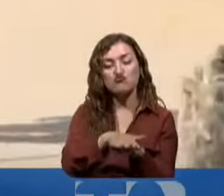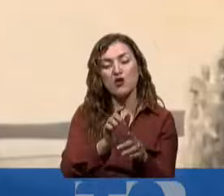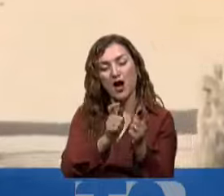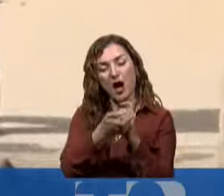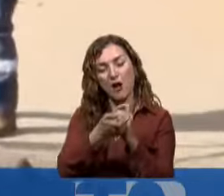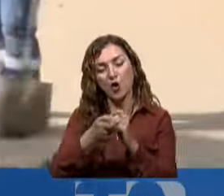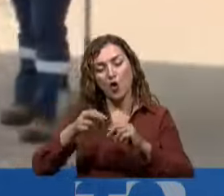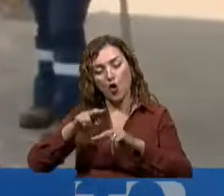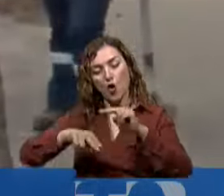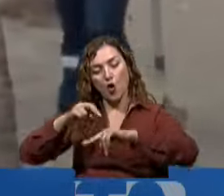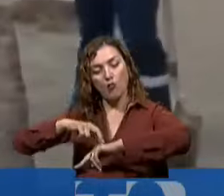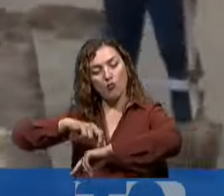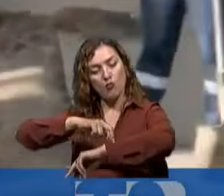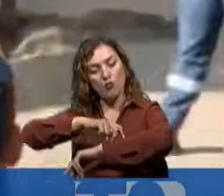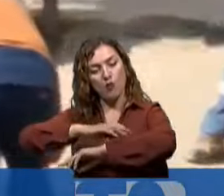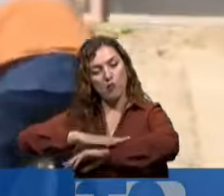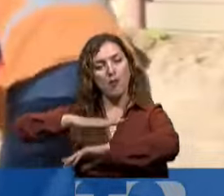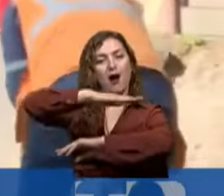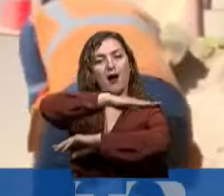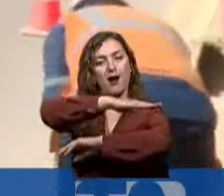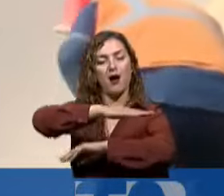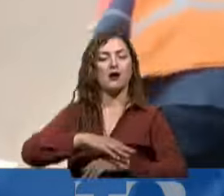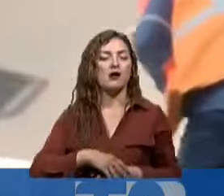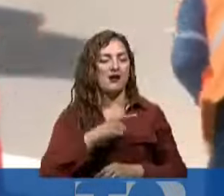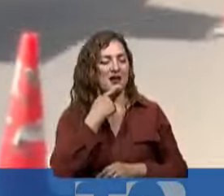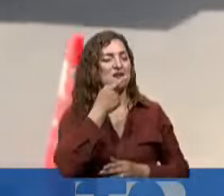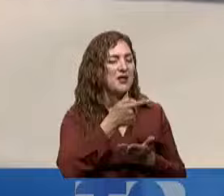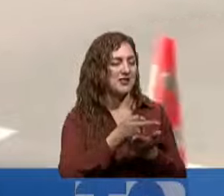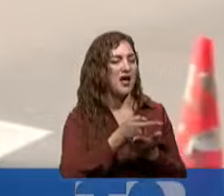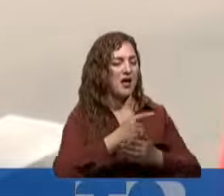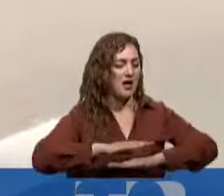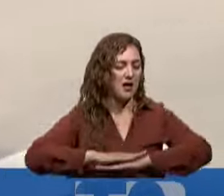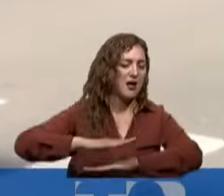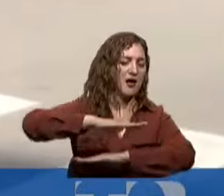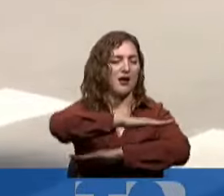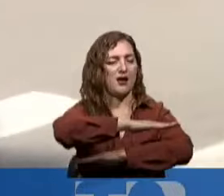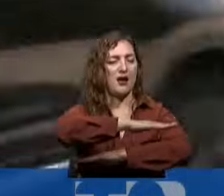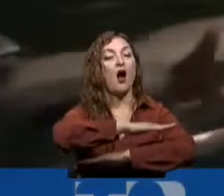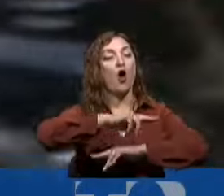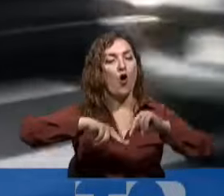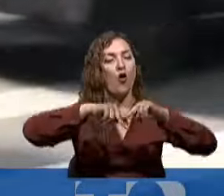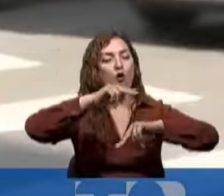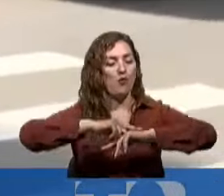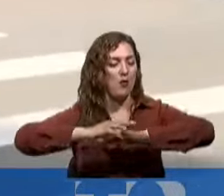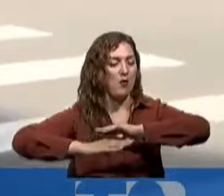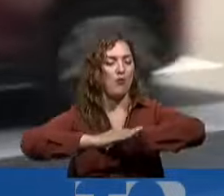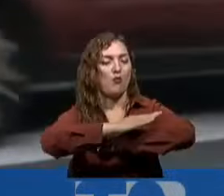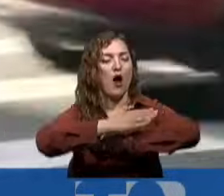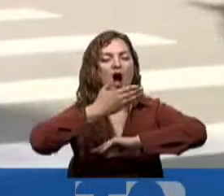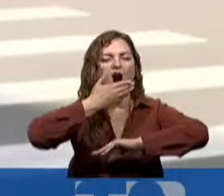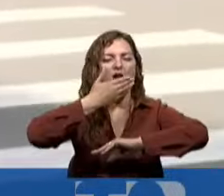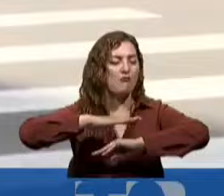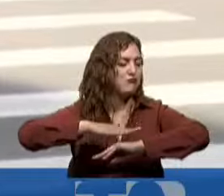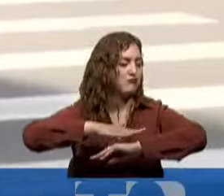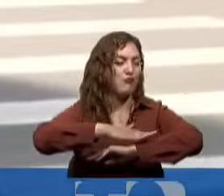que se va a hacer es una elevación, y justamente las veredas también se ejecutan unas especies de rampas con asfalto con la